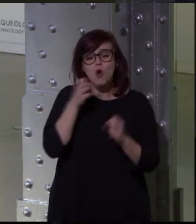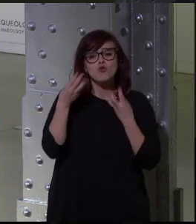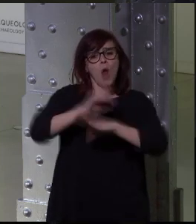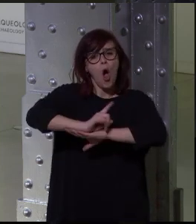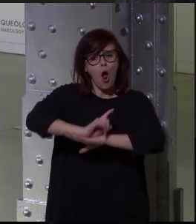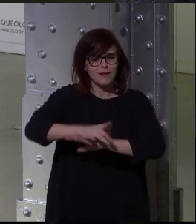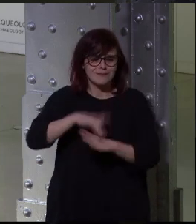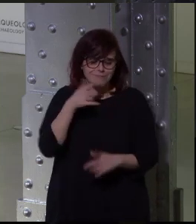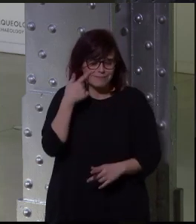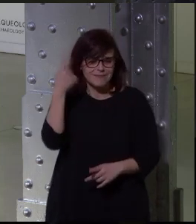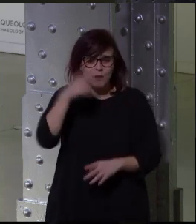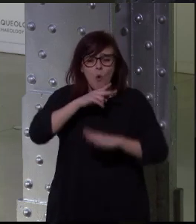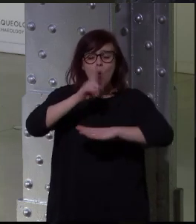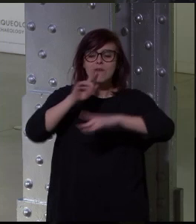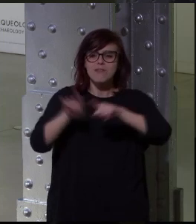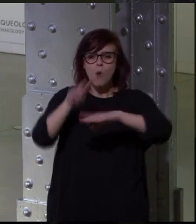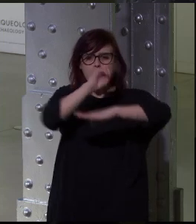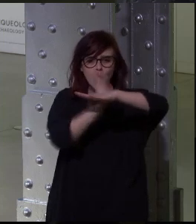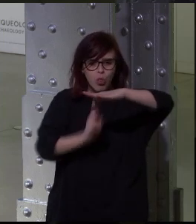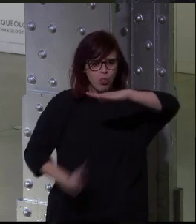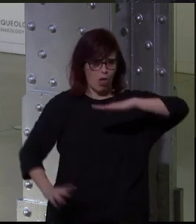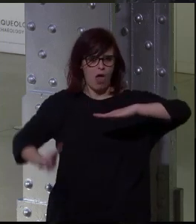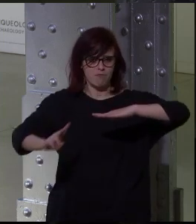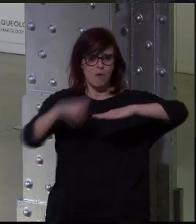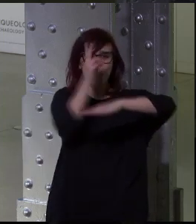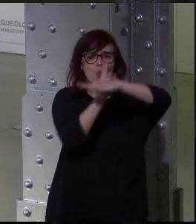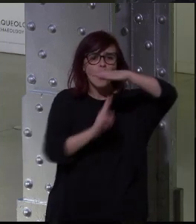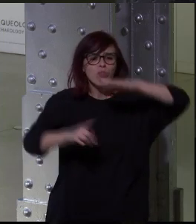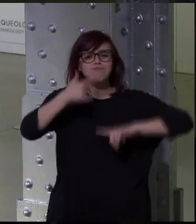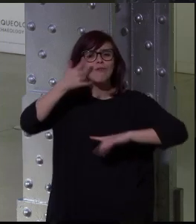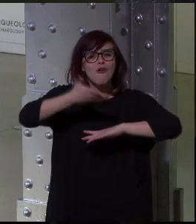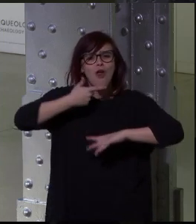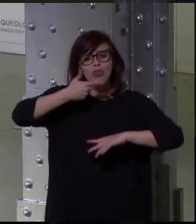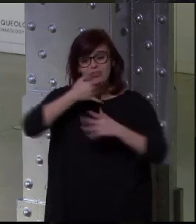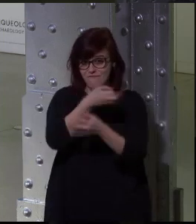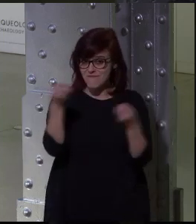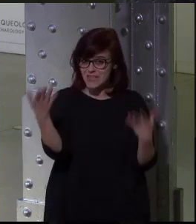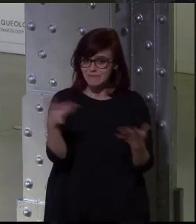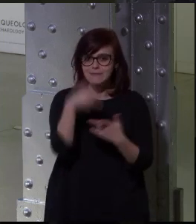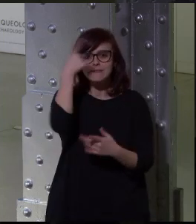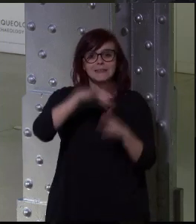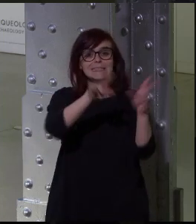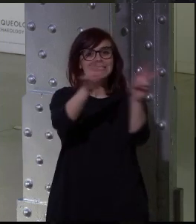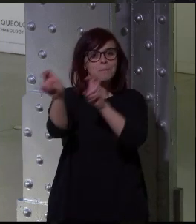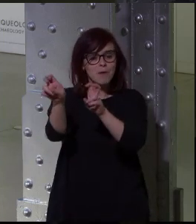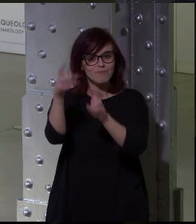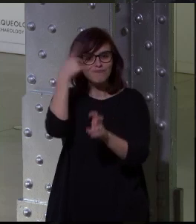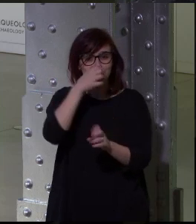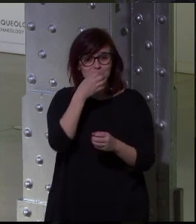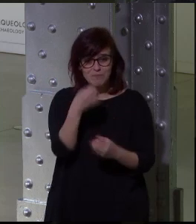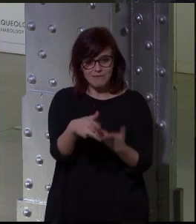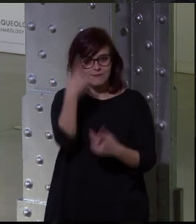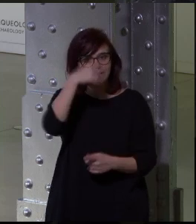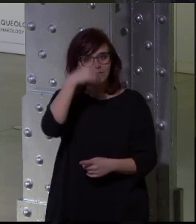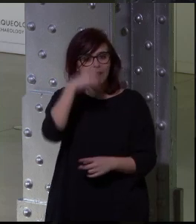número de horas que has estado buceándolo, ¿no? Quizás para introducir el tema estaría bien, como